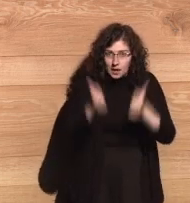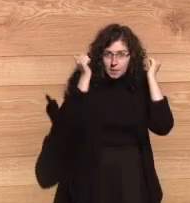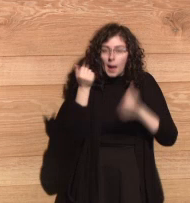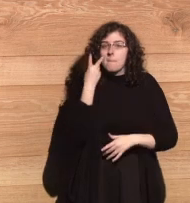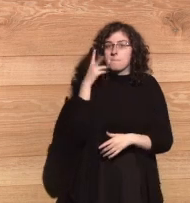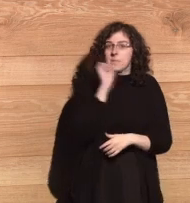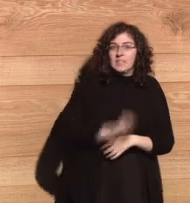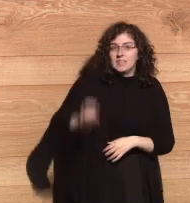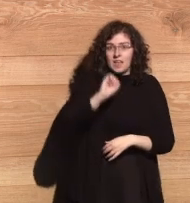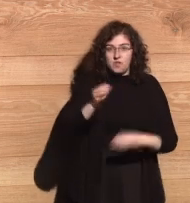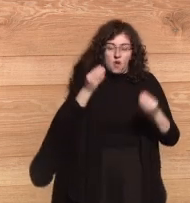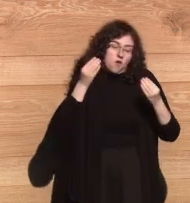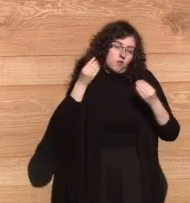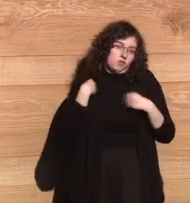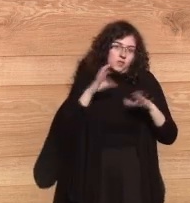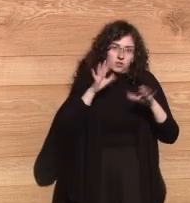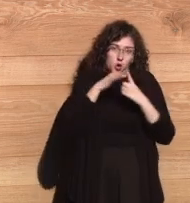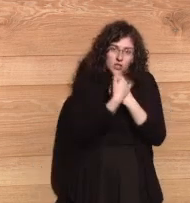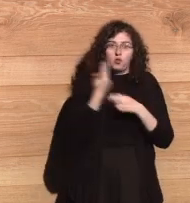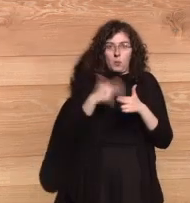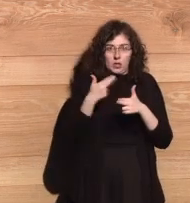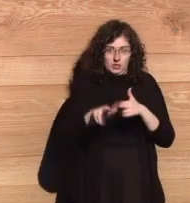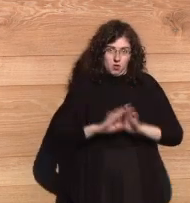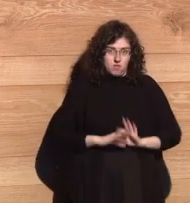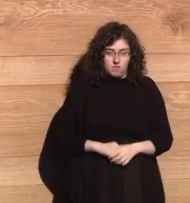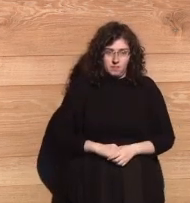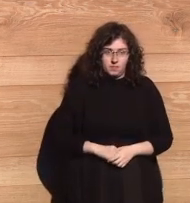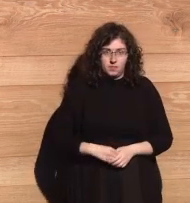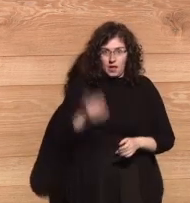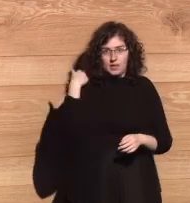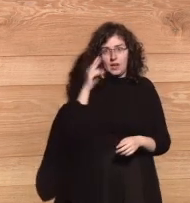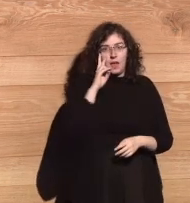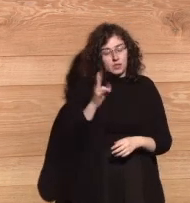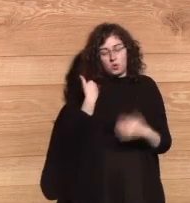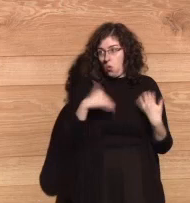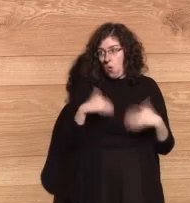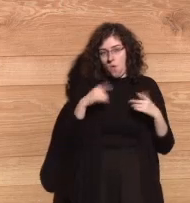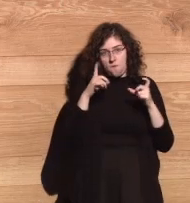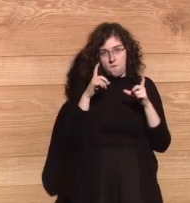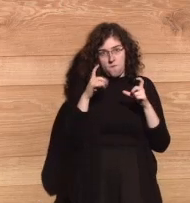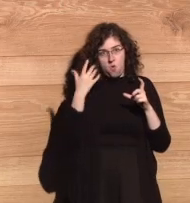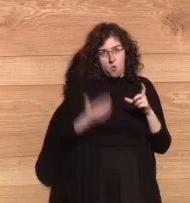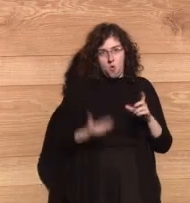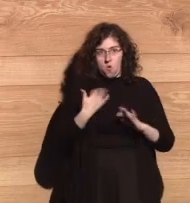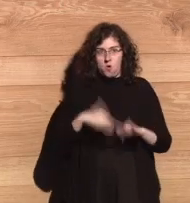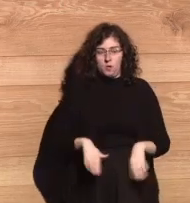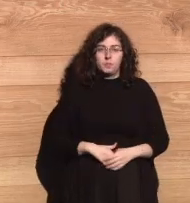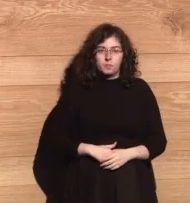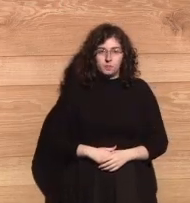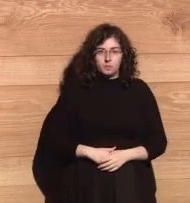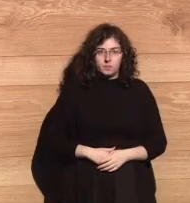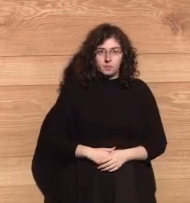vida política, ¿sabes? La verdad que cuando la he visto antes he dicho, vaya fotón también. Y de ahí,